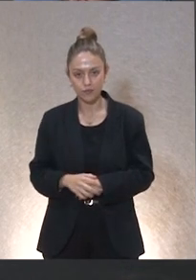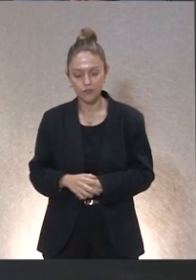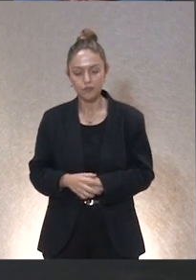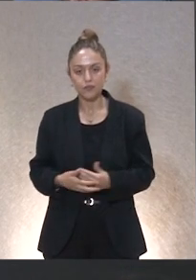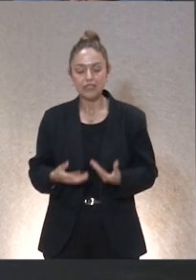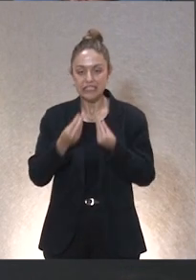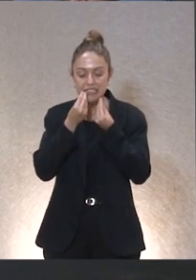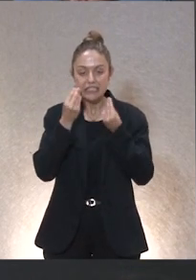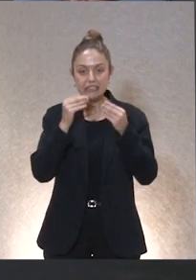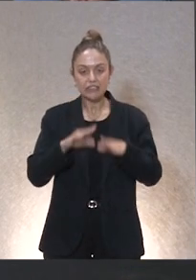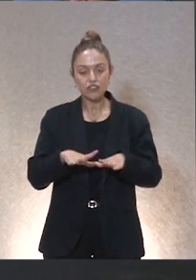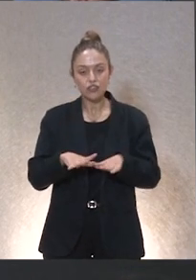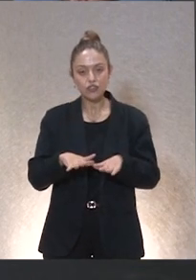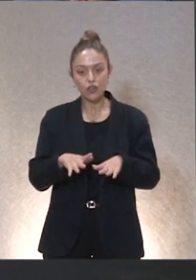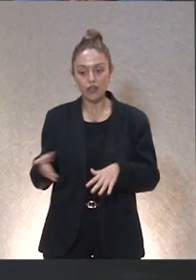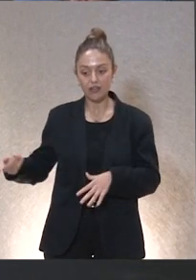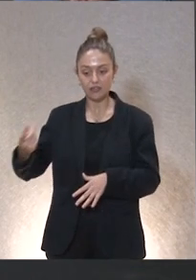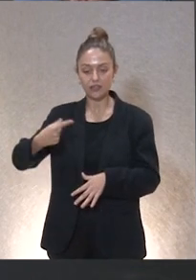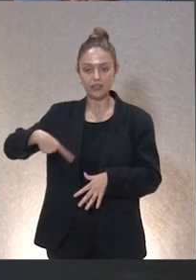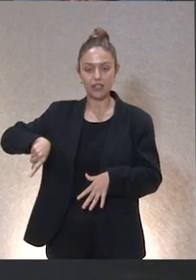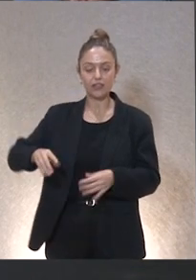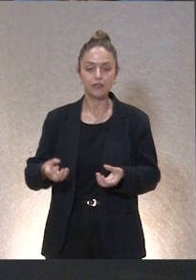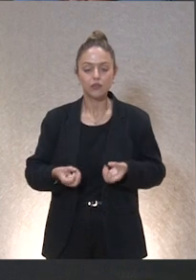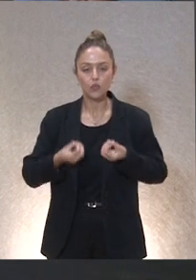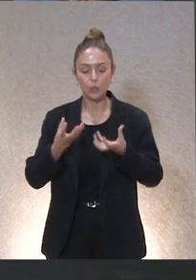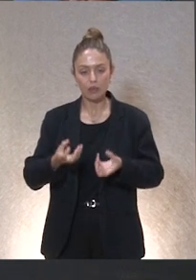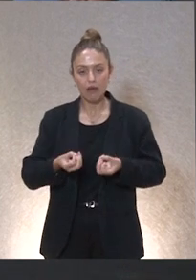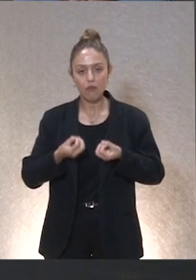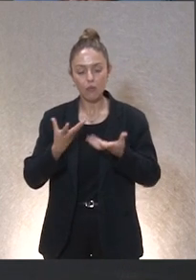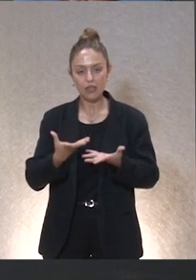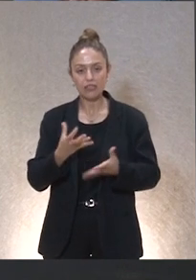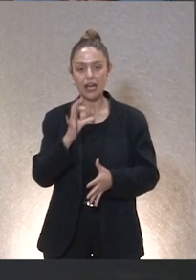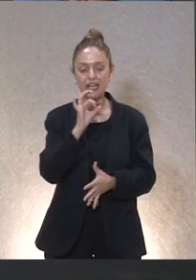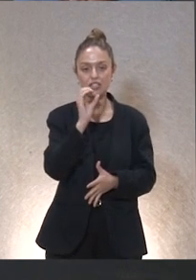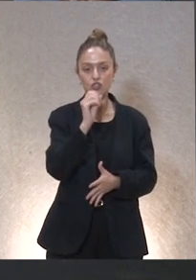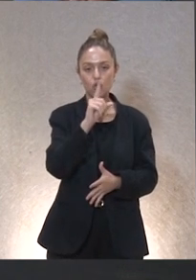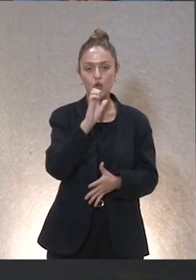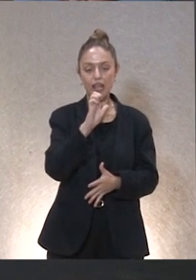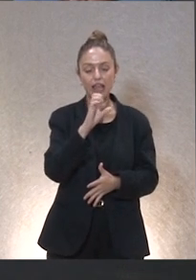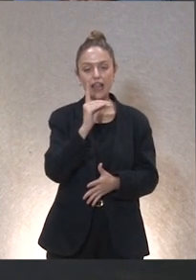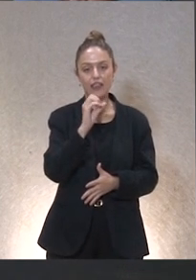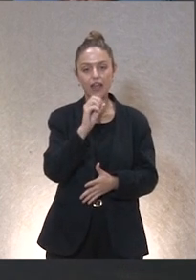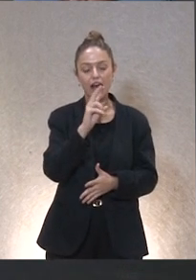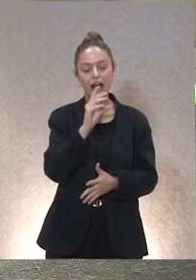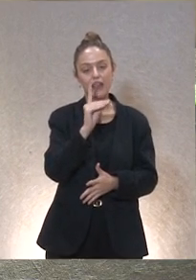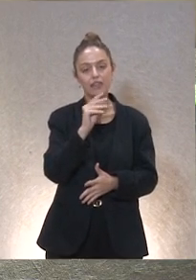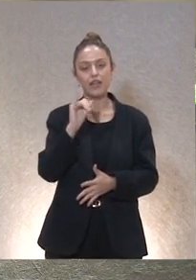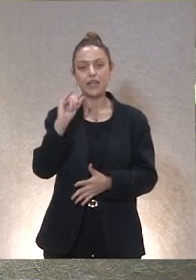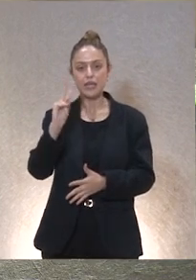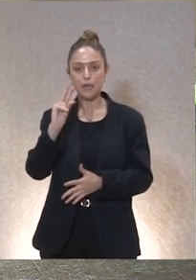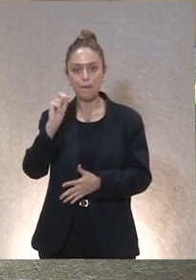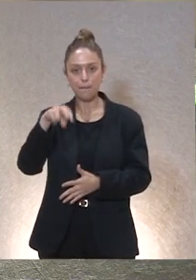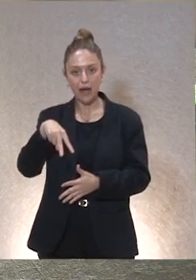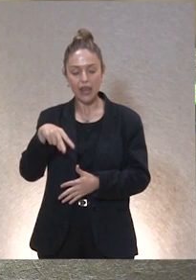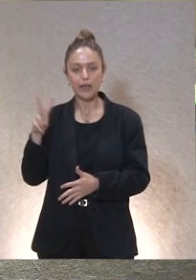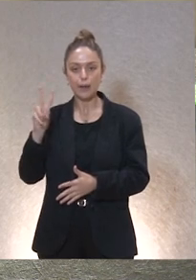nos que nos han transmitido tanto soledad como auditorio como como Iván y vaya